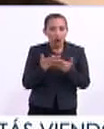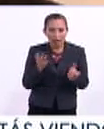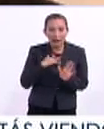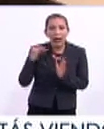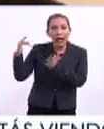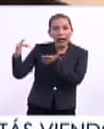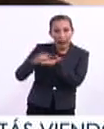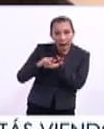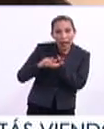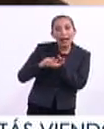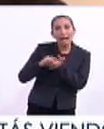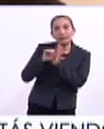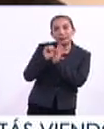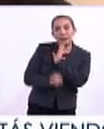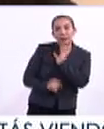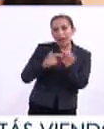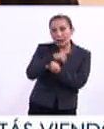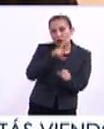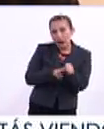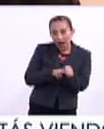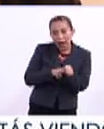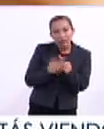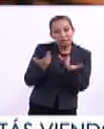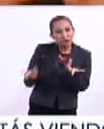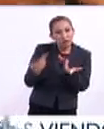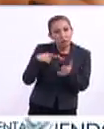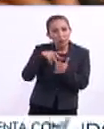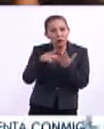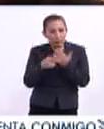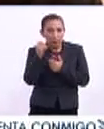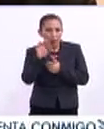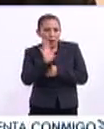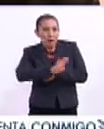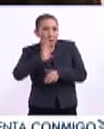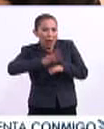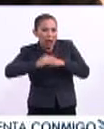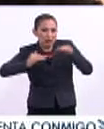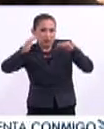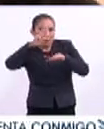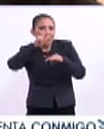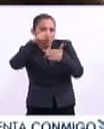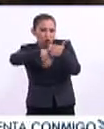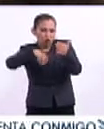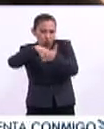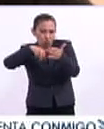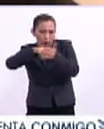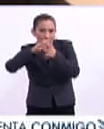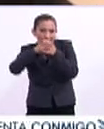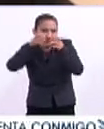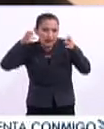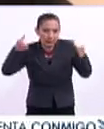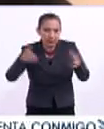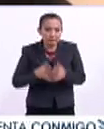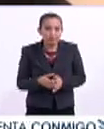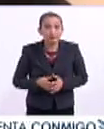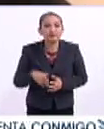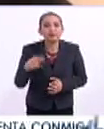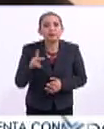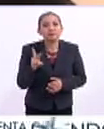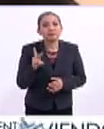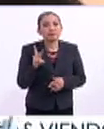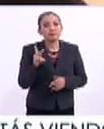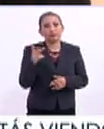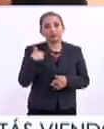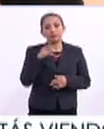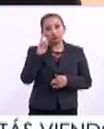un apoyo del Sistema Nacional, con casi que un proyecto como esos, pero ya madurado, un poco más ambicioso. Pero